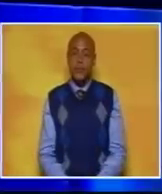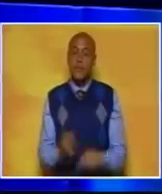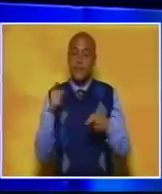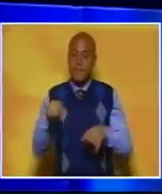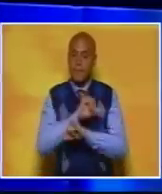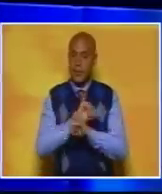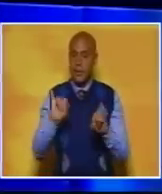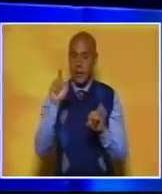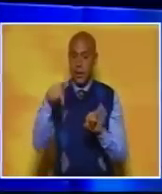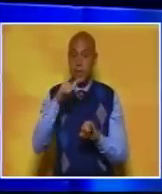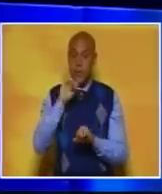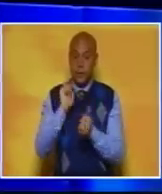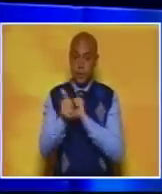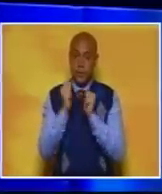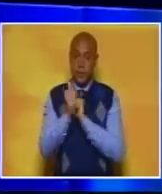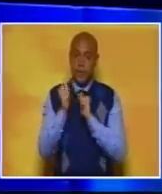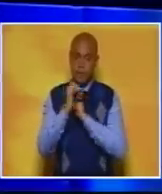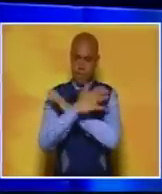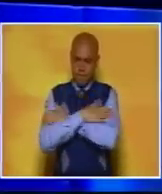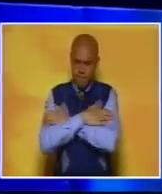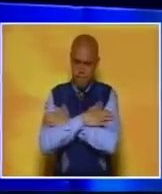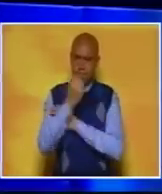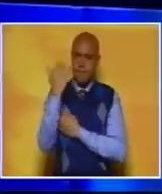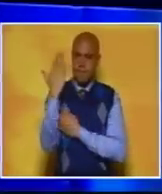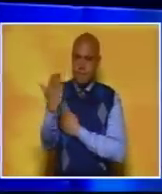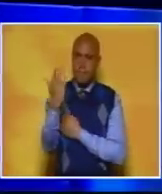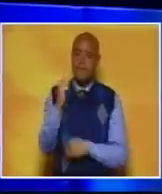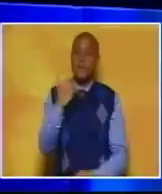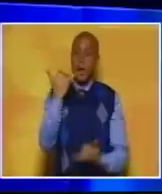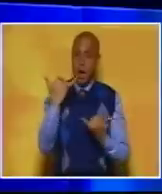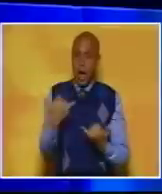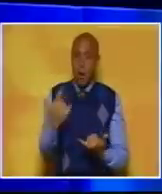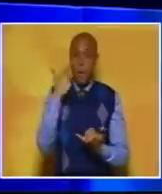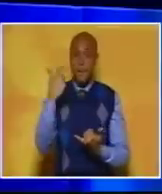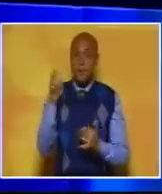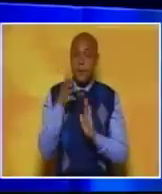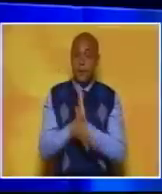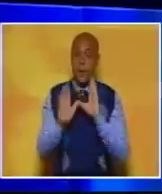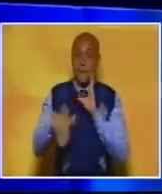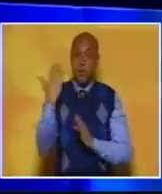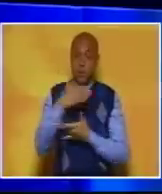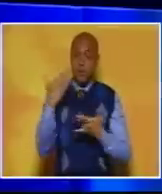Amigos, hasta aquí los deportes en su noticiero Venevisión. Un fuerte abrazo para todos. Veamos qué tiene Nieves Soteldo en Estrenos y Estrellas.